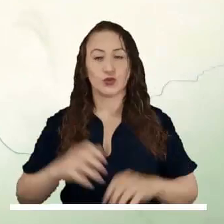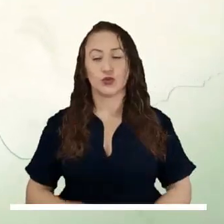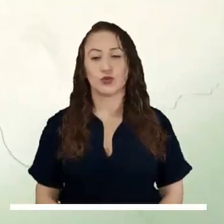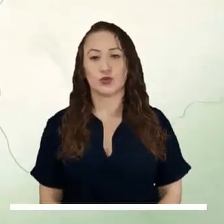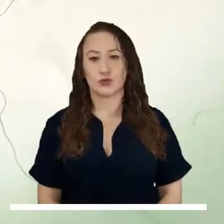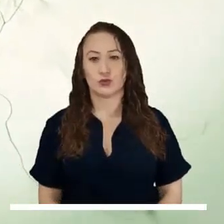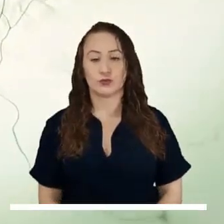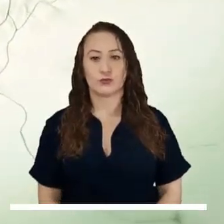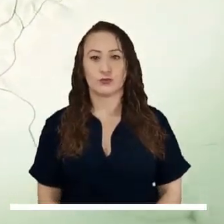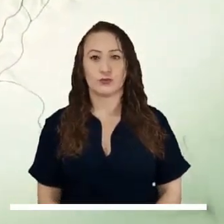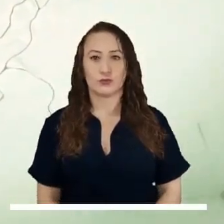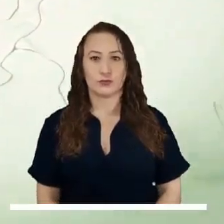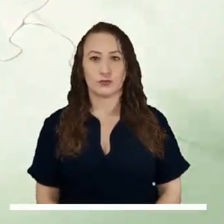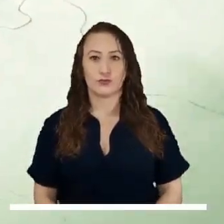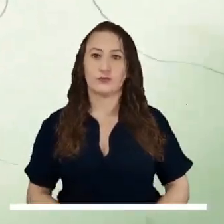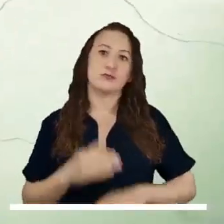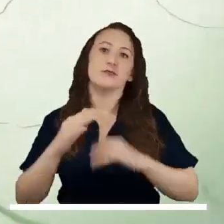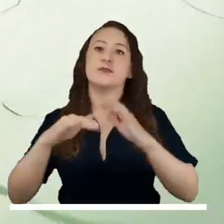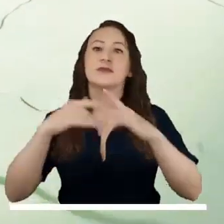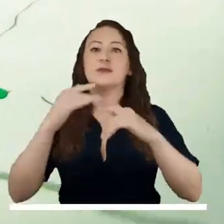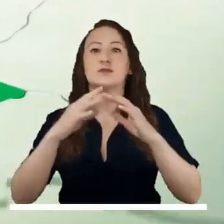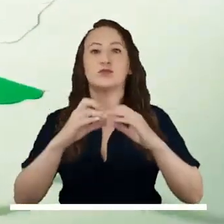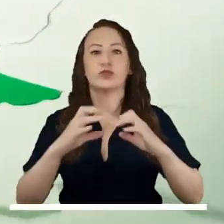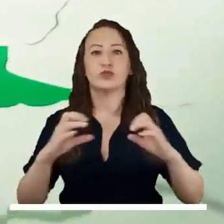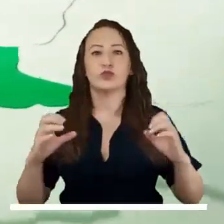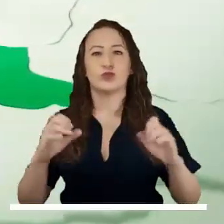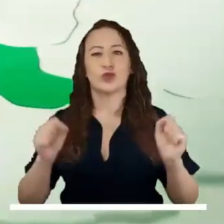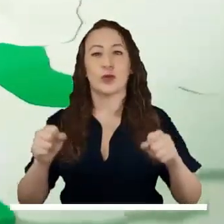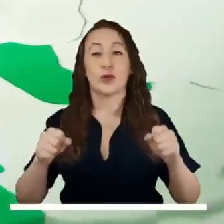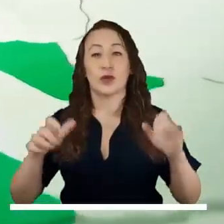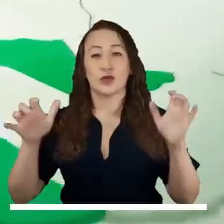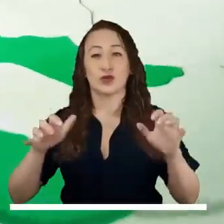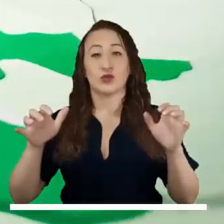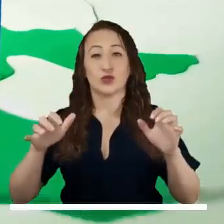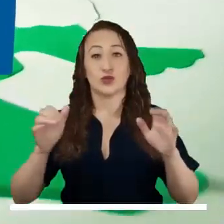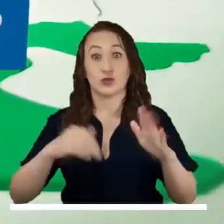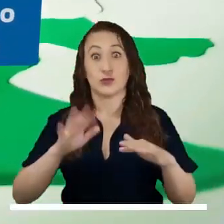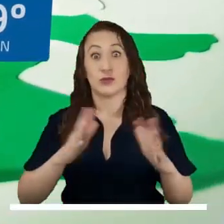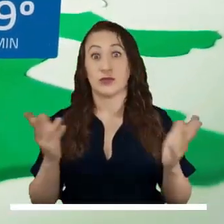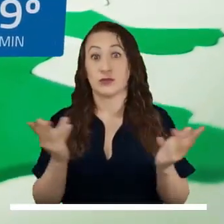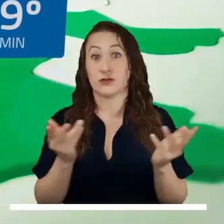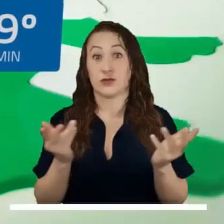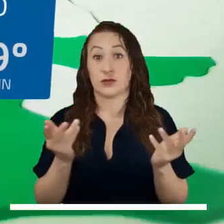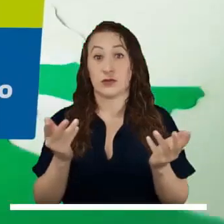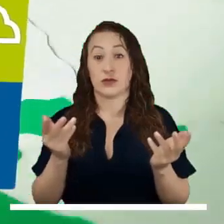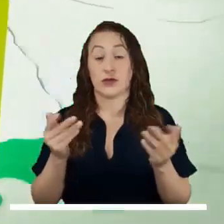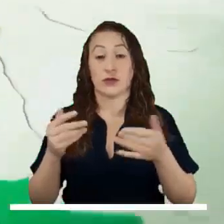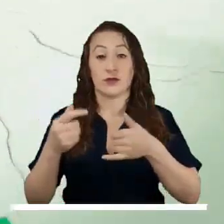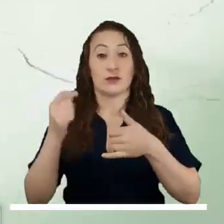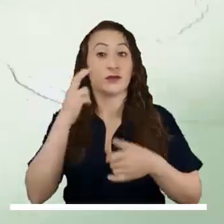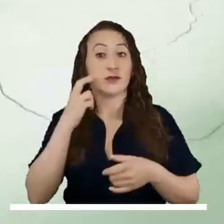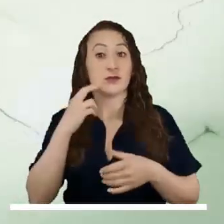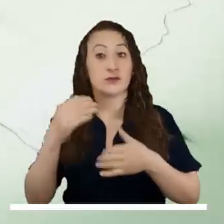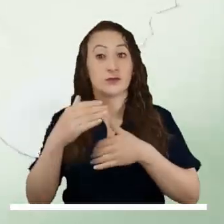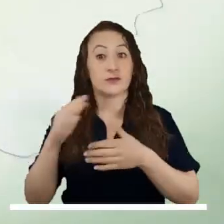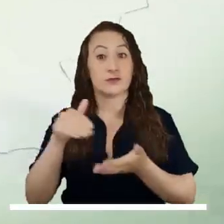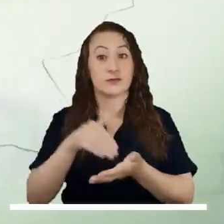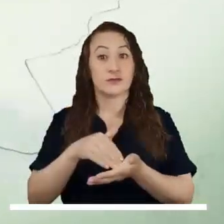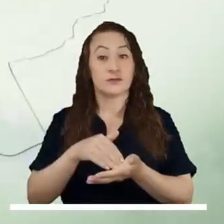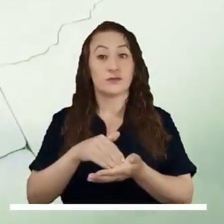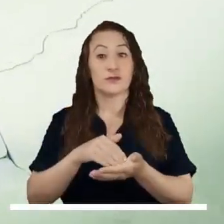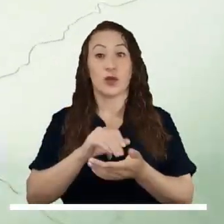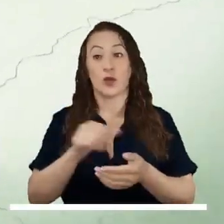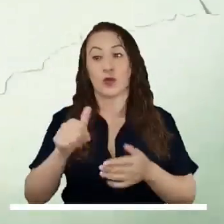intermitentes. Cielo nublado con probabilidad de lluvias moderadas, especialmente en el centro del Chocó, lluvias de